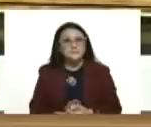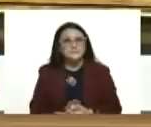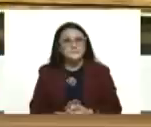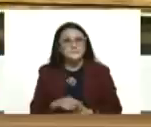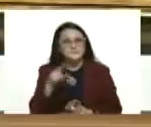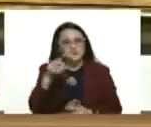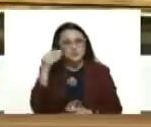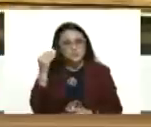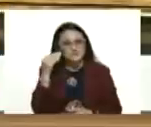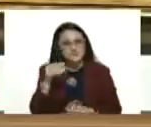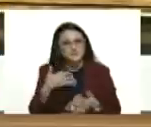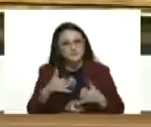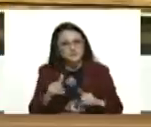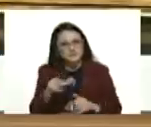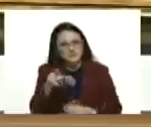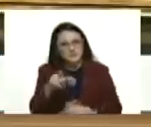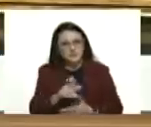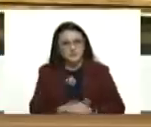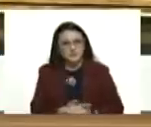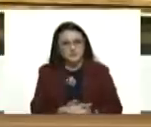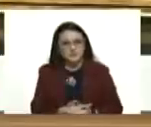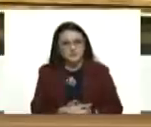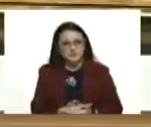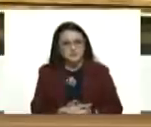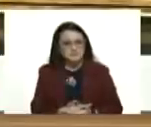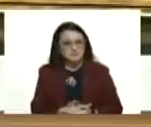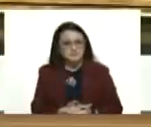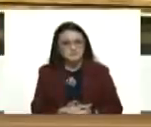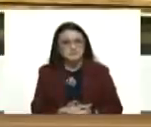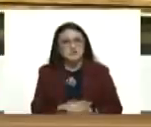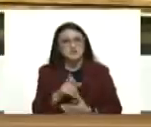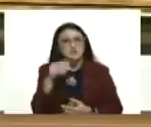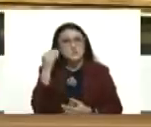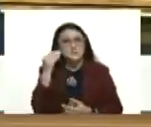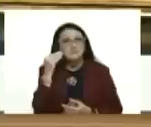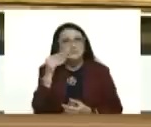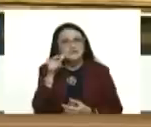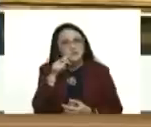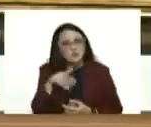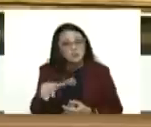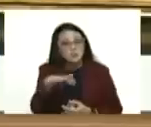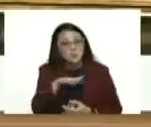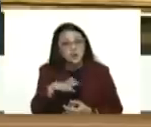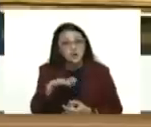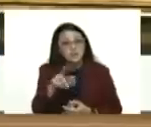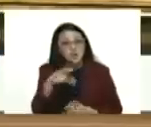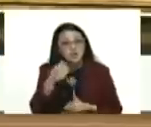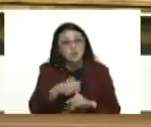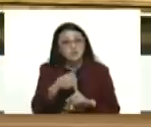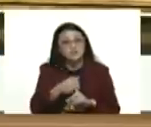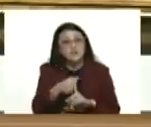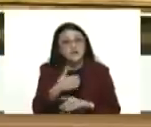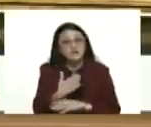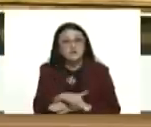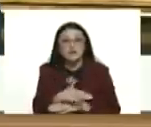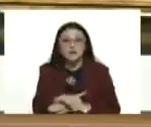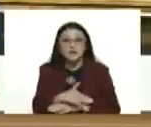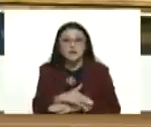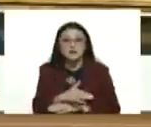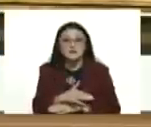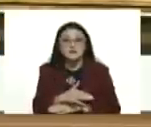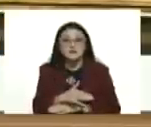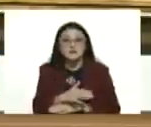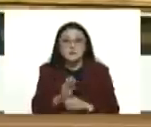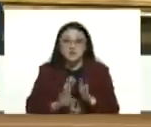Tú pensaste en tus hijos, felón. Tú pensaste en ese pueblo que está ahí luchando en la calle para